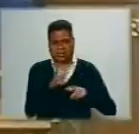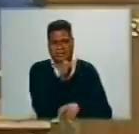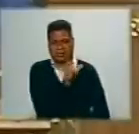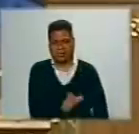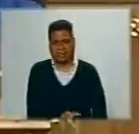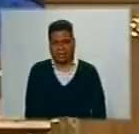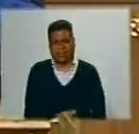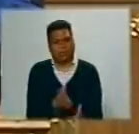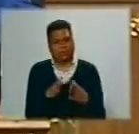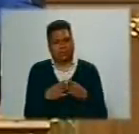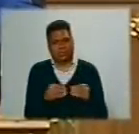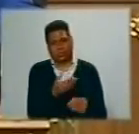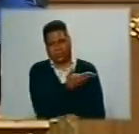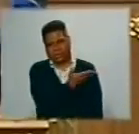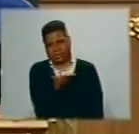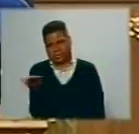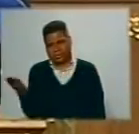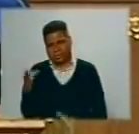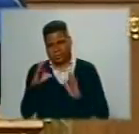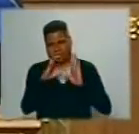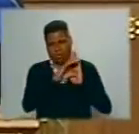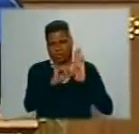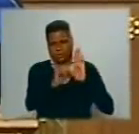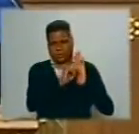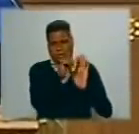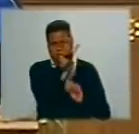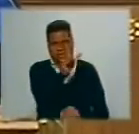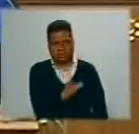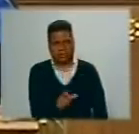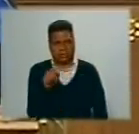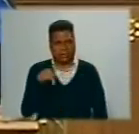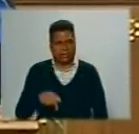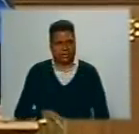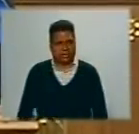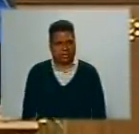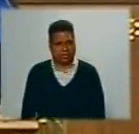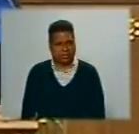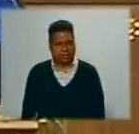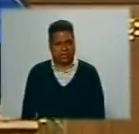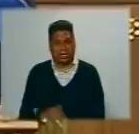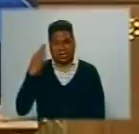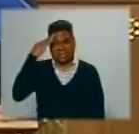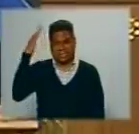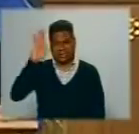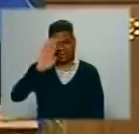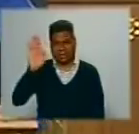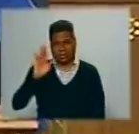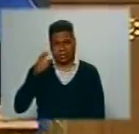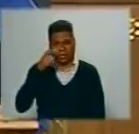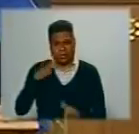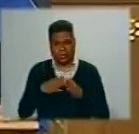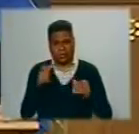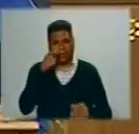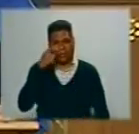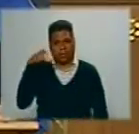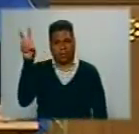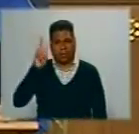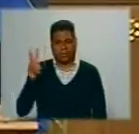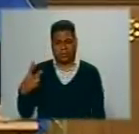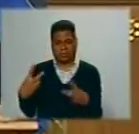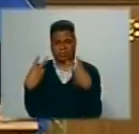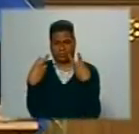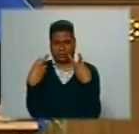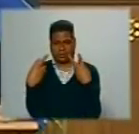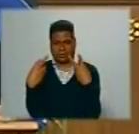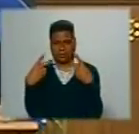colegas constituyentes de la patria. Saludos a todo el pueblo venezolano que nos ve, que nos